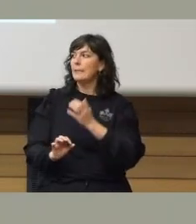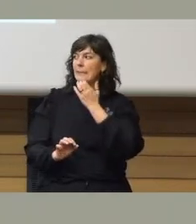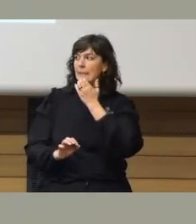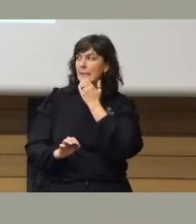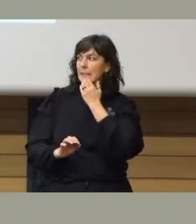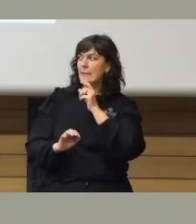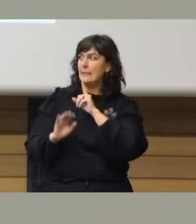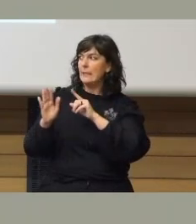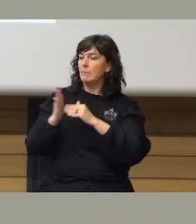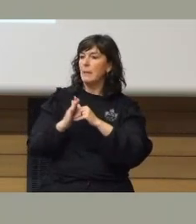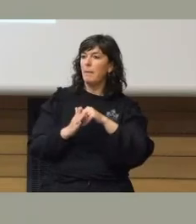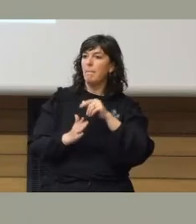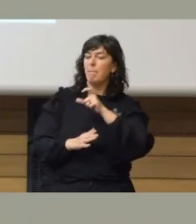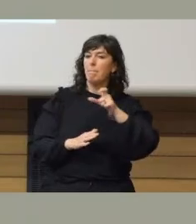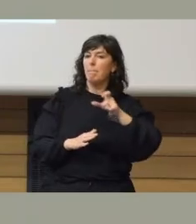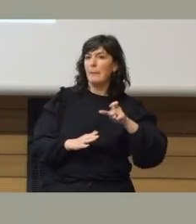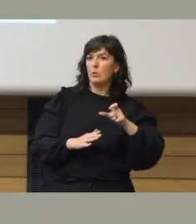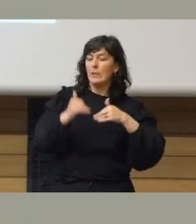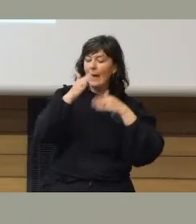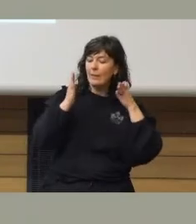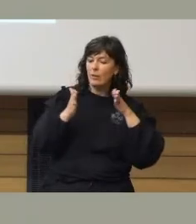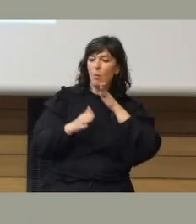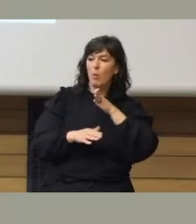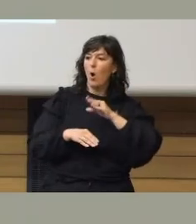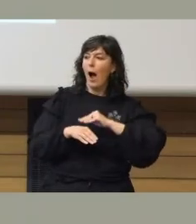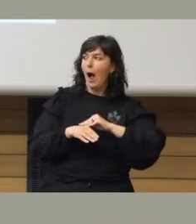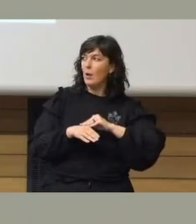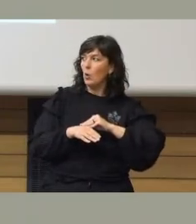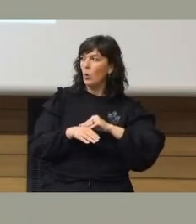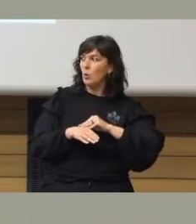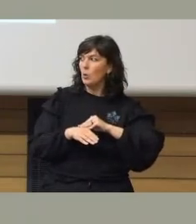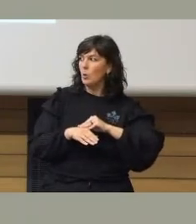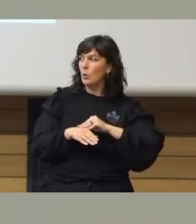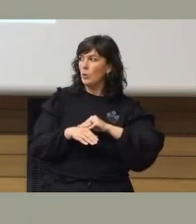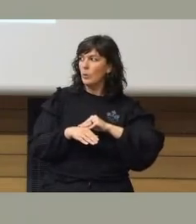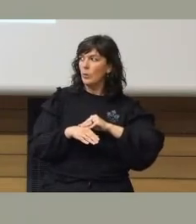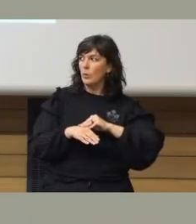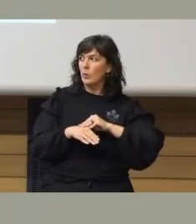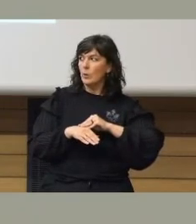6.000, 70 por ketamina, 11 por GHB, 165 por